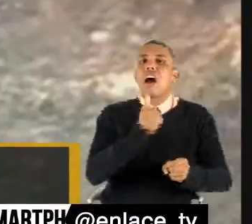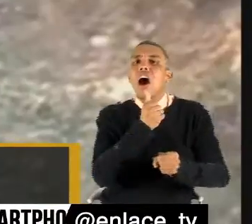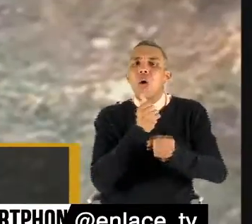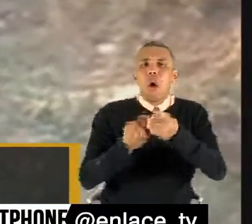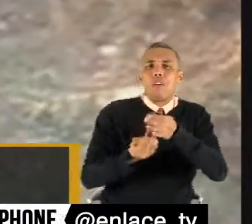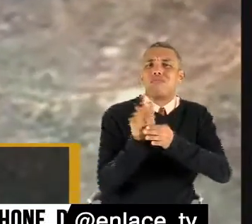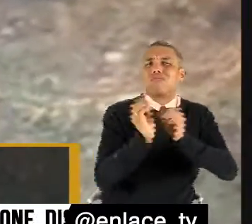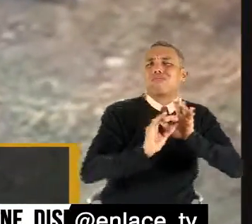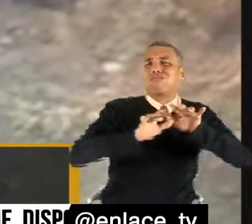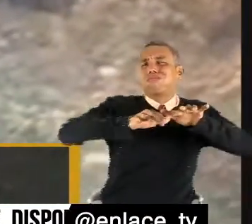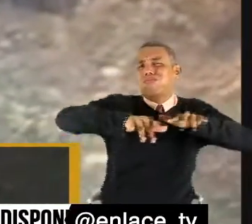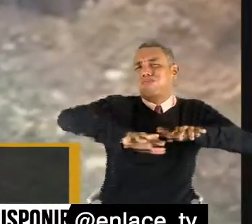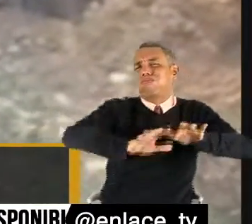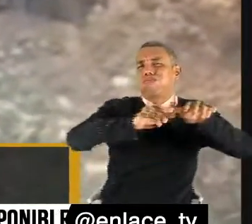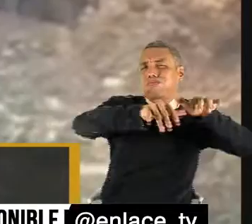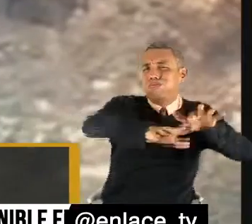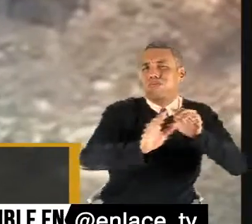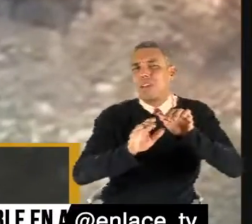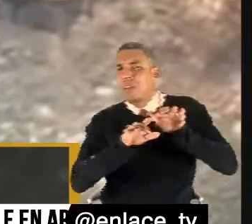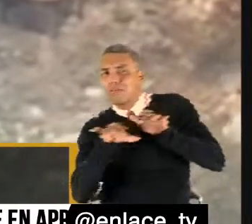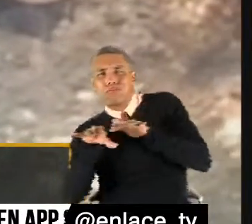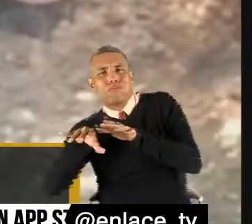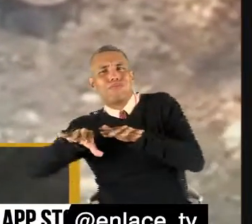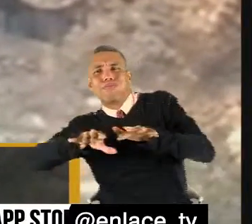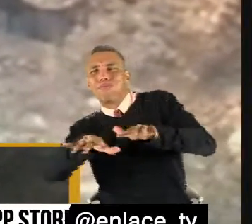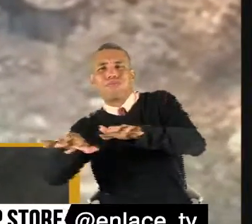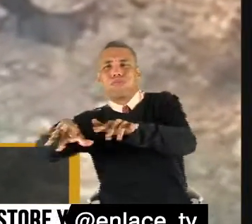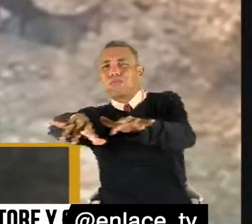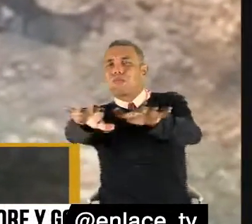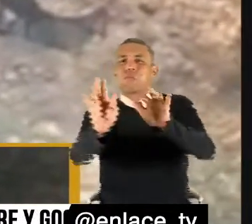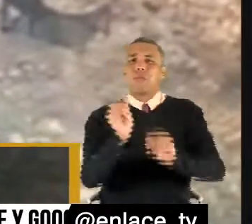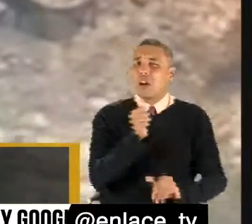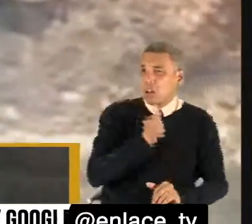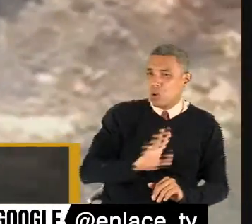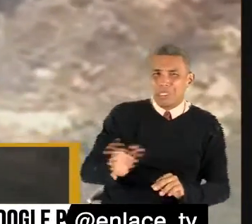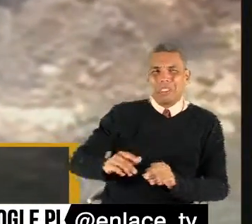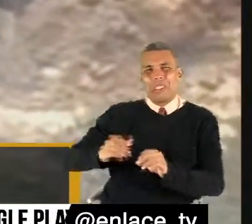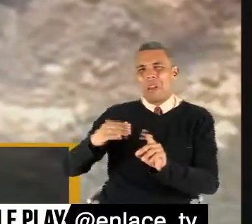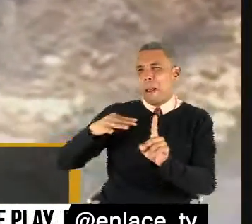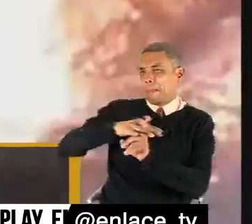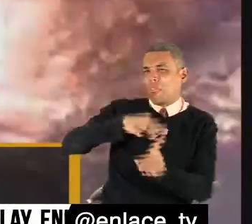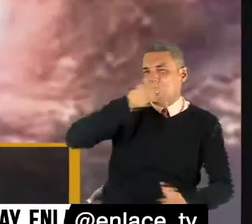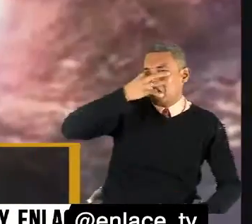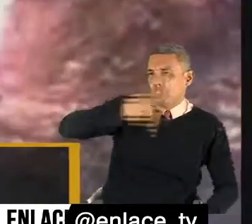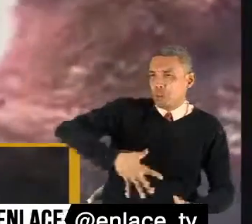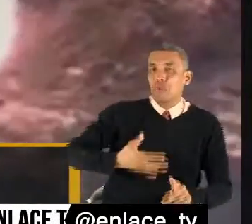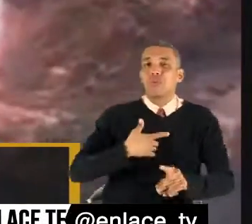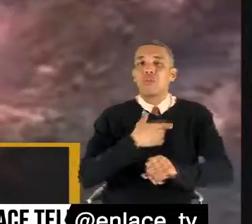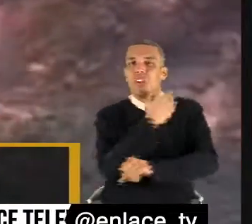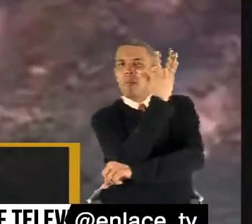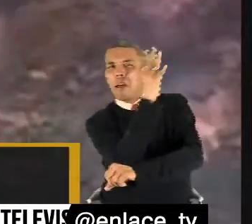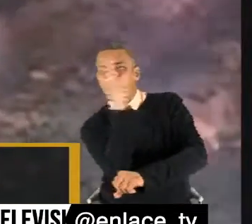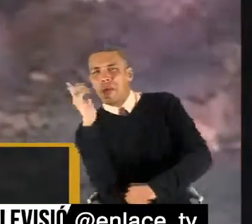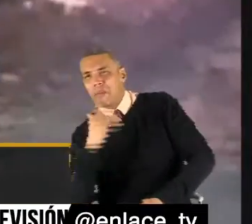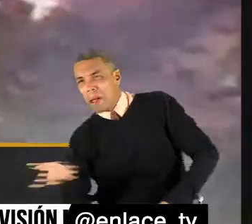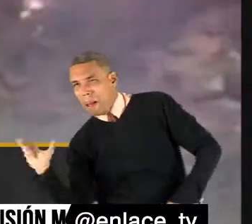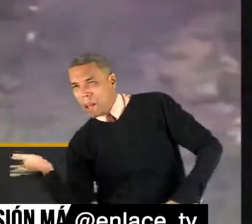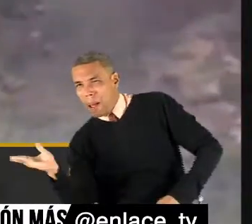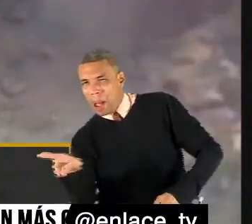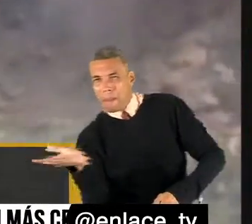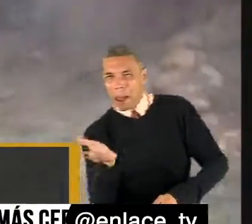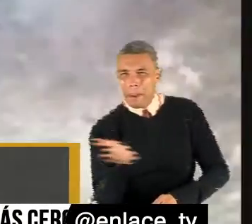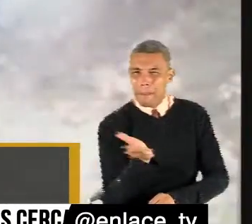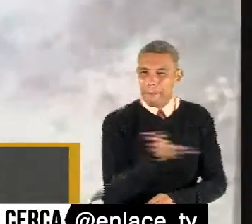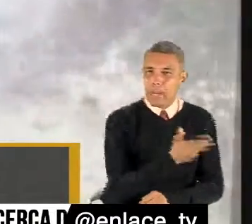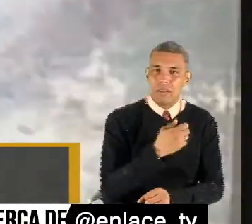los acueductos de municipios, de veredas, de corregimientos, dañando todo el ecosistema de esta fuente de agua, donde un día